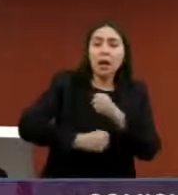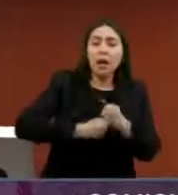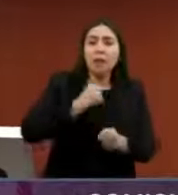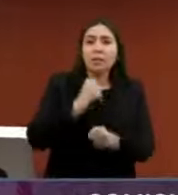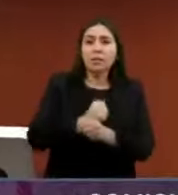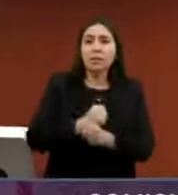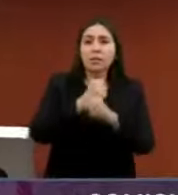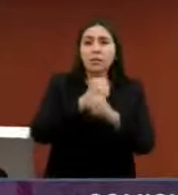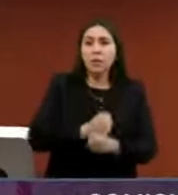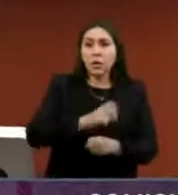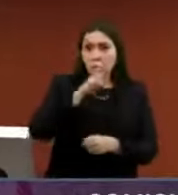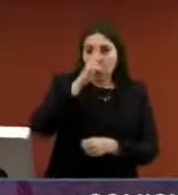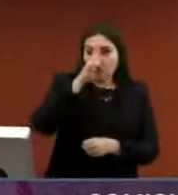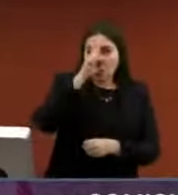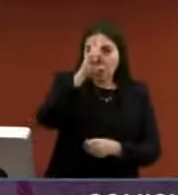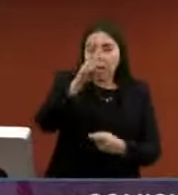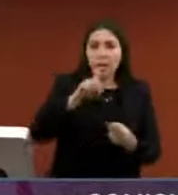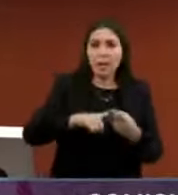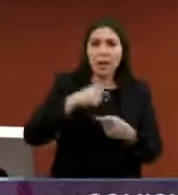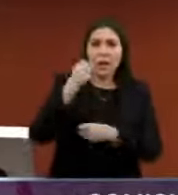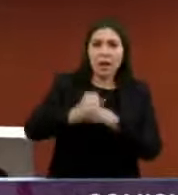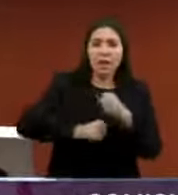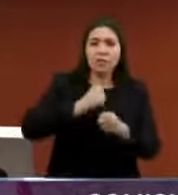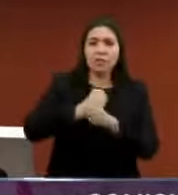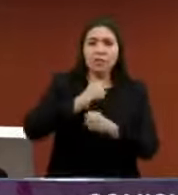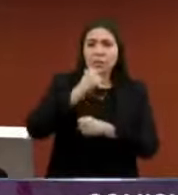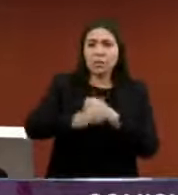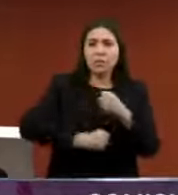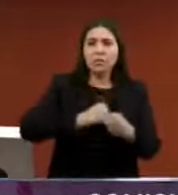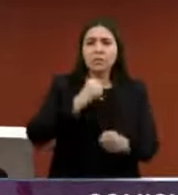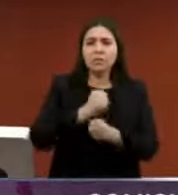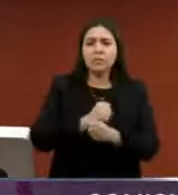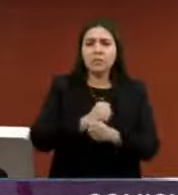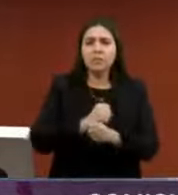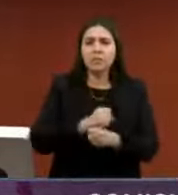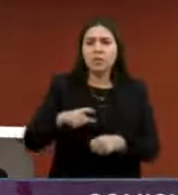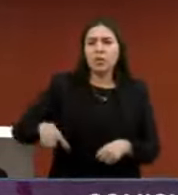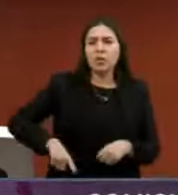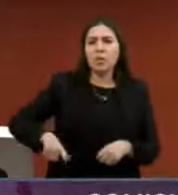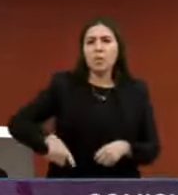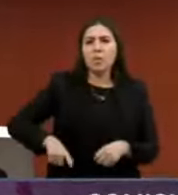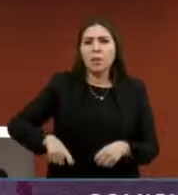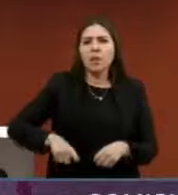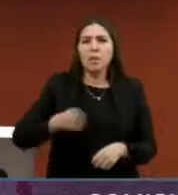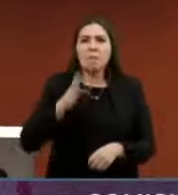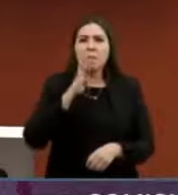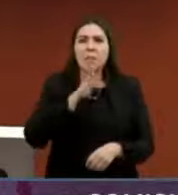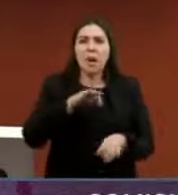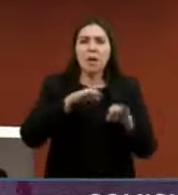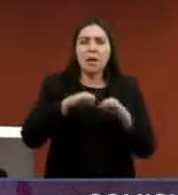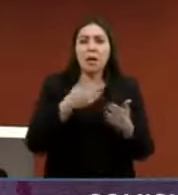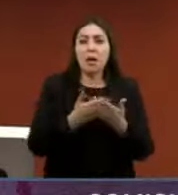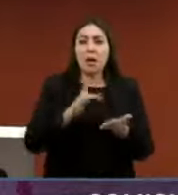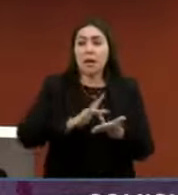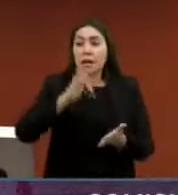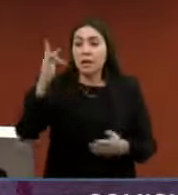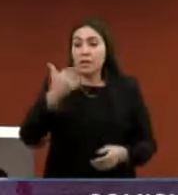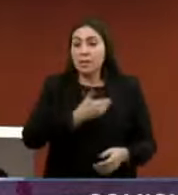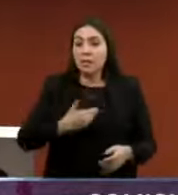son décadas de violencia. Concluya. Décadas de malos gobiernos, y gracias a Andrés Manuel López